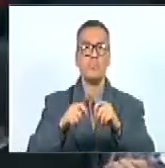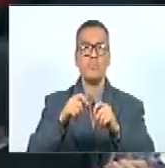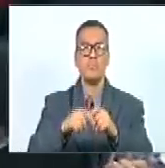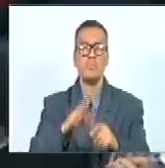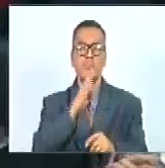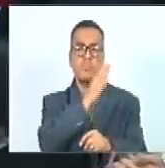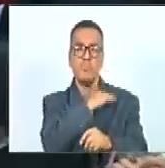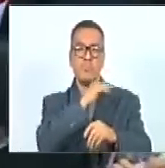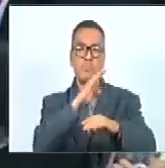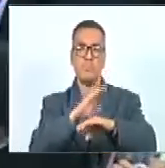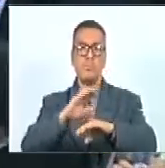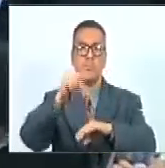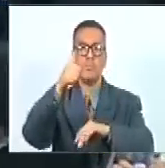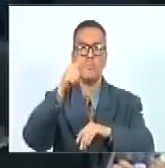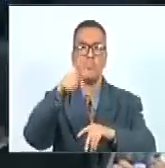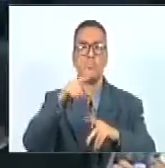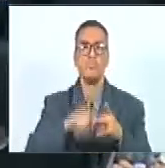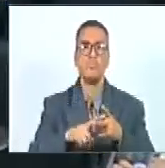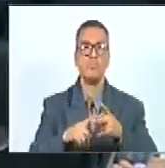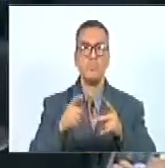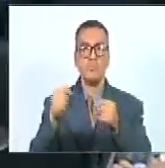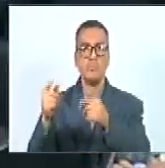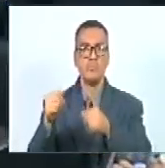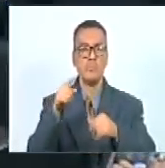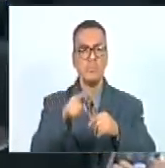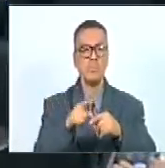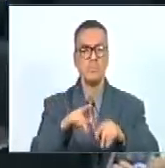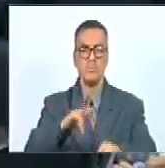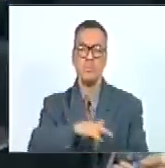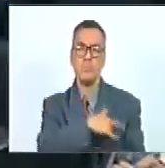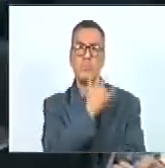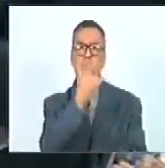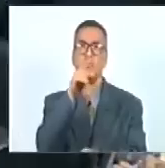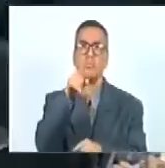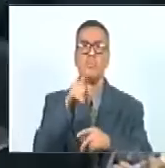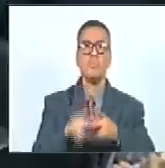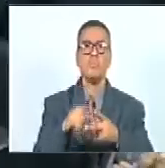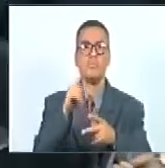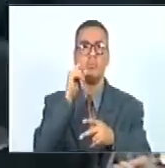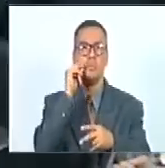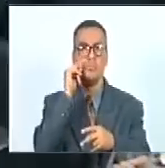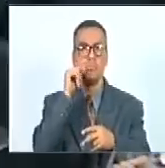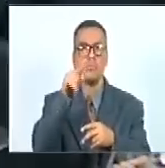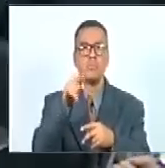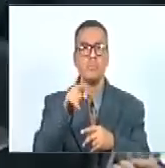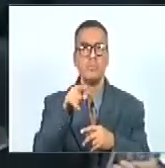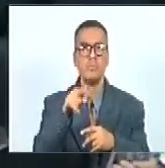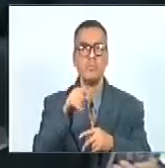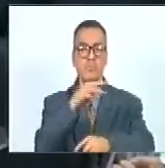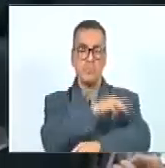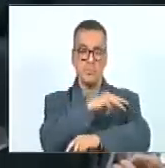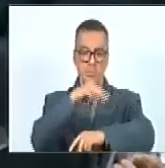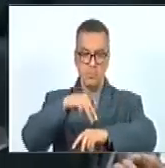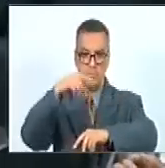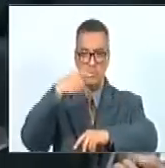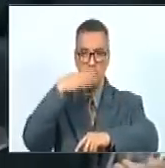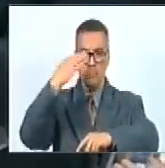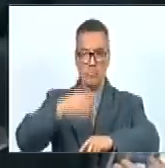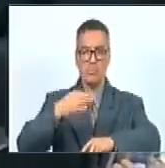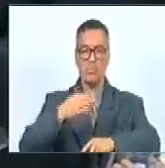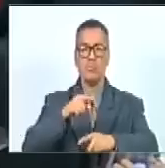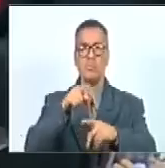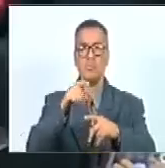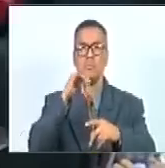rectora y de la administración de la universidad, y el señor tuvo la moral de denunciar